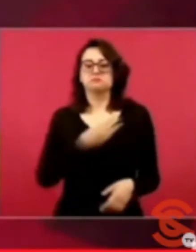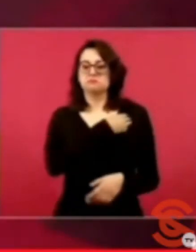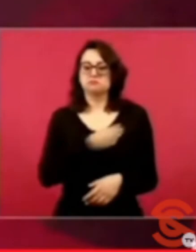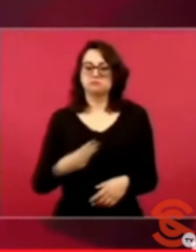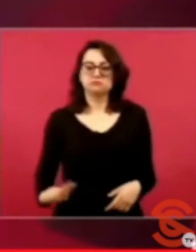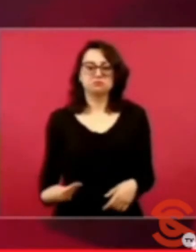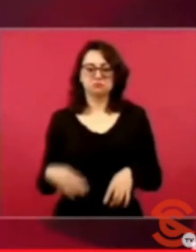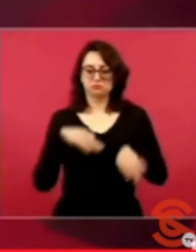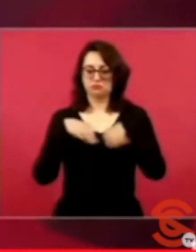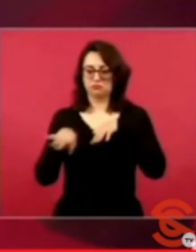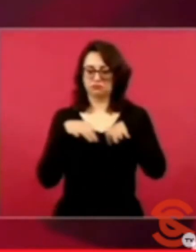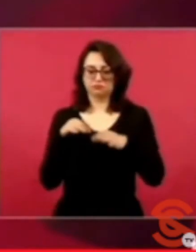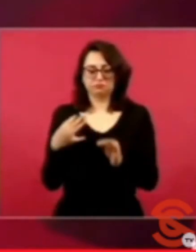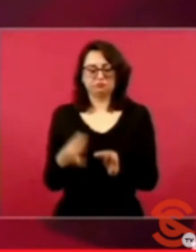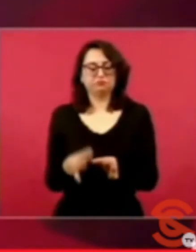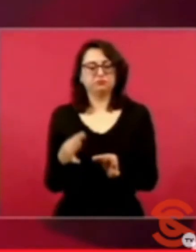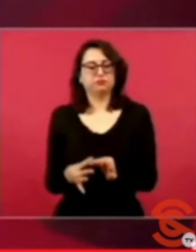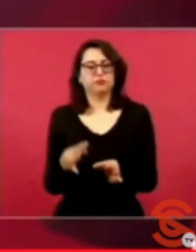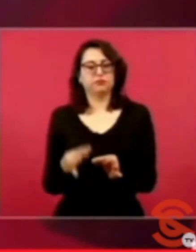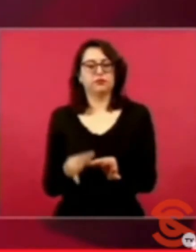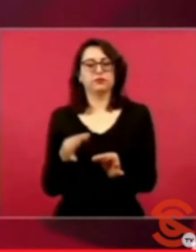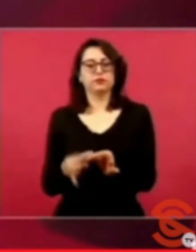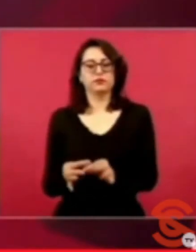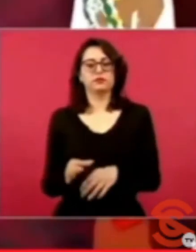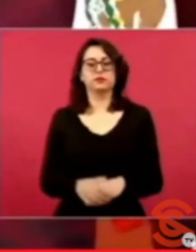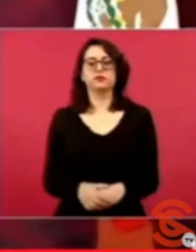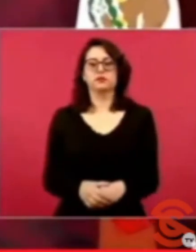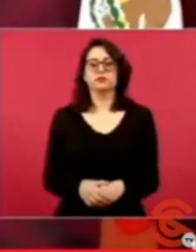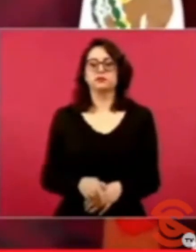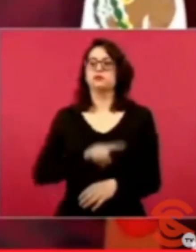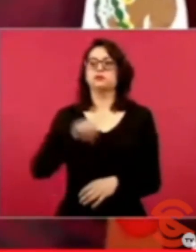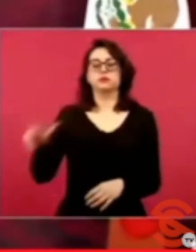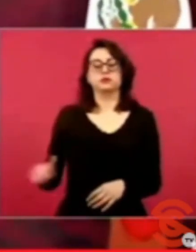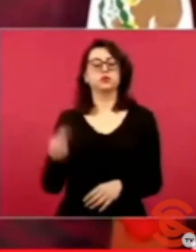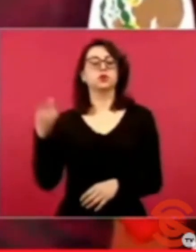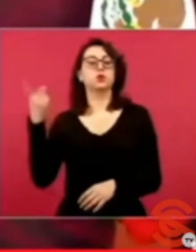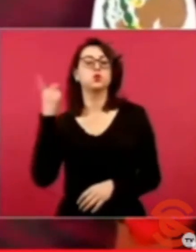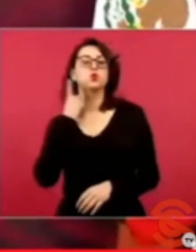invitan a ser candidata a diputada federal